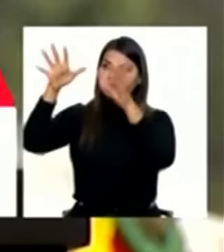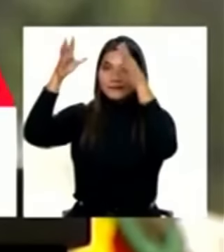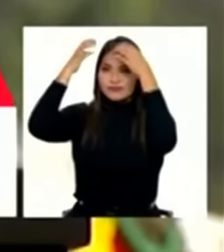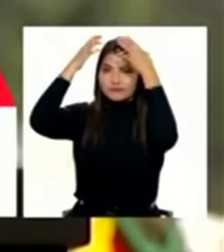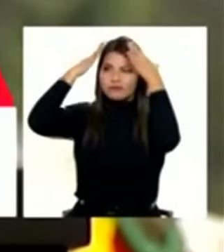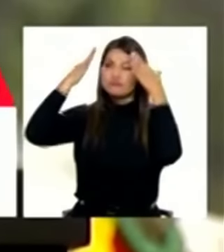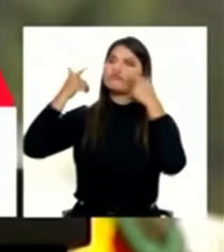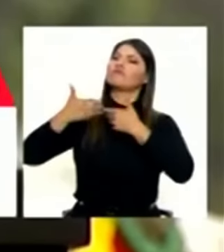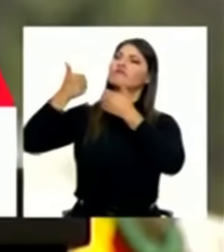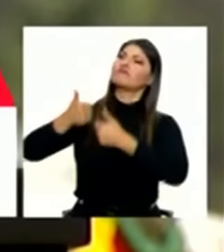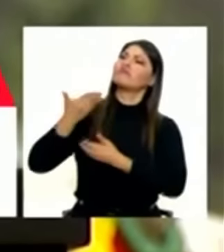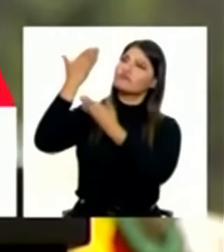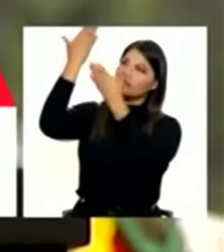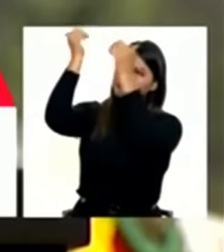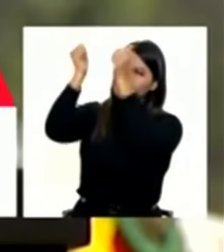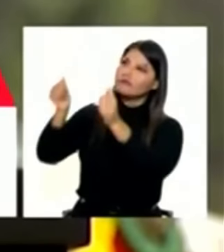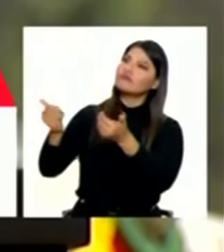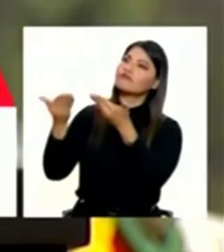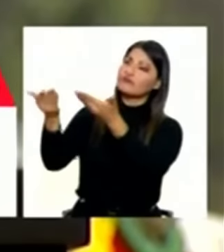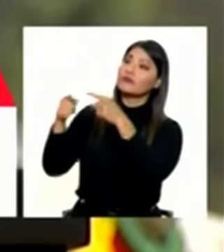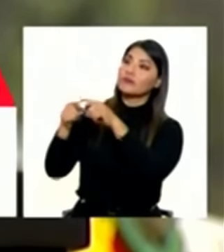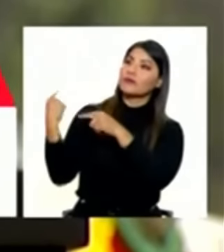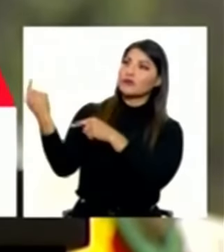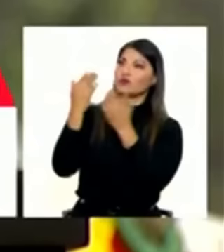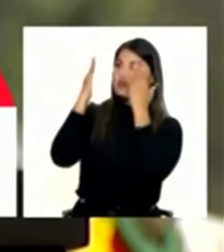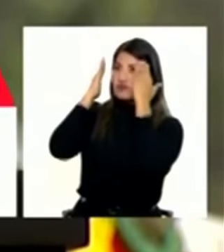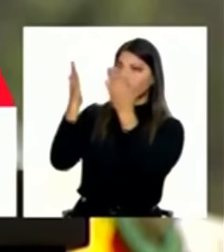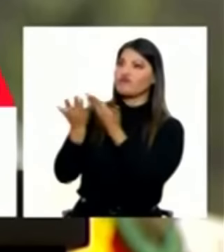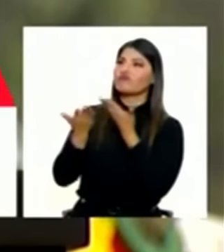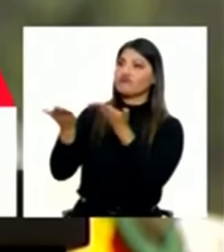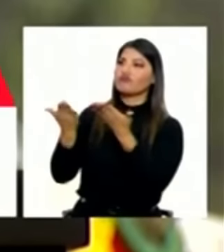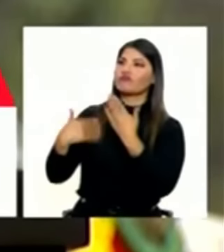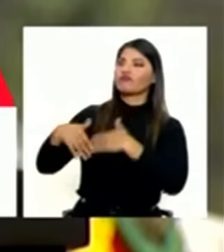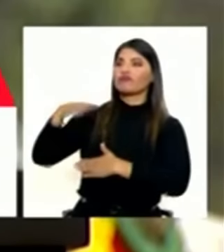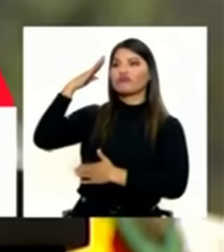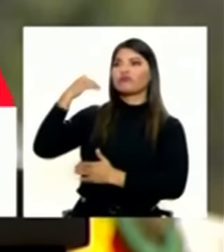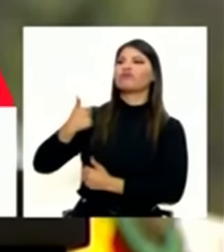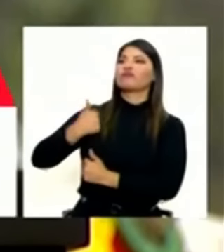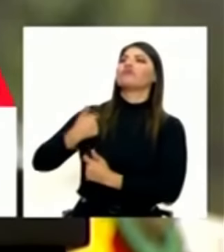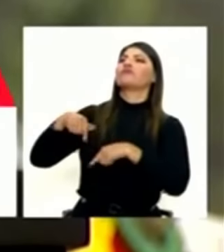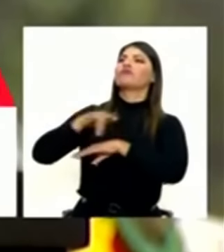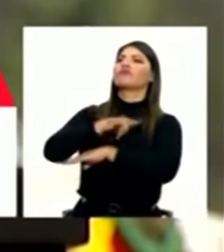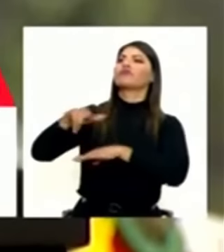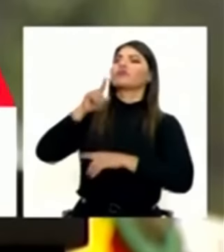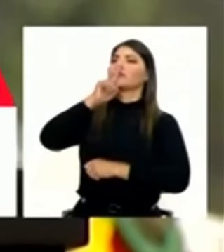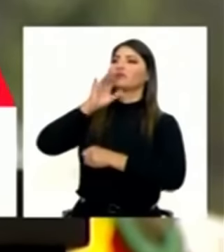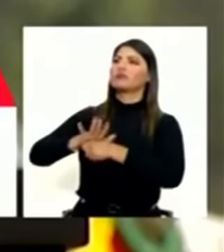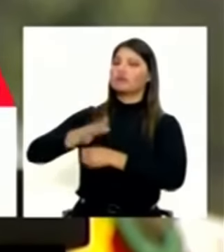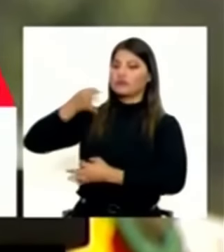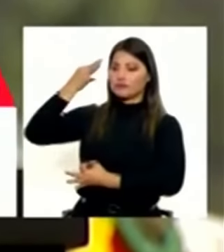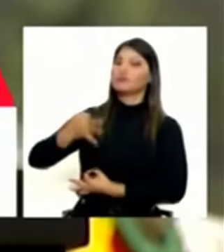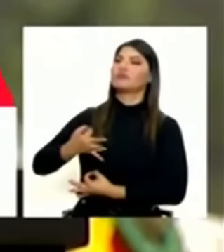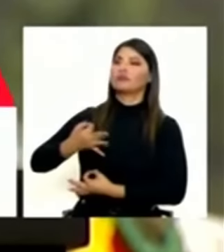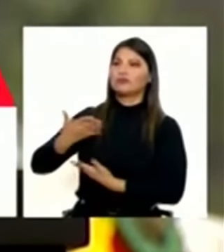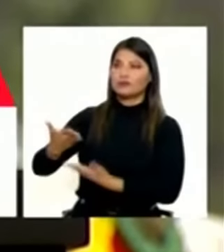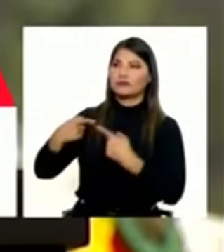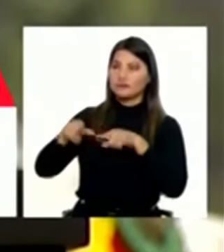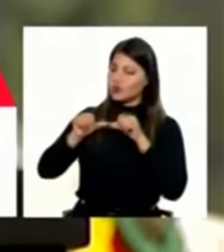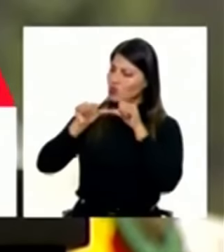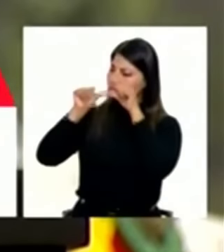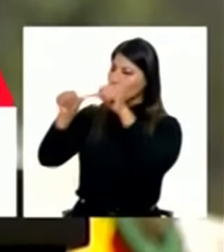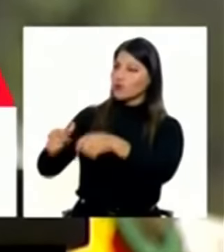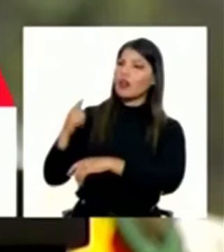González, frente a usted me dirijo a todo el personal de la gloriosa Fuerza Aérea para renovar mi lealtad y compromiso de